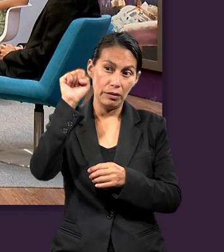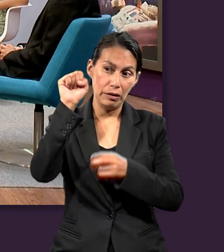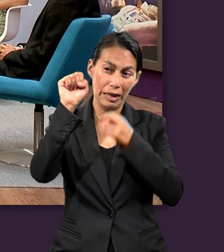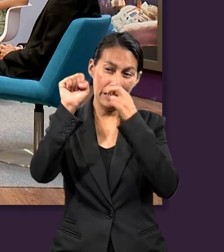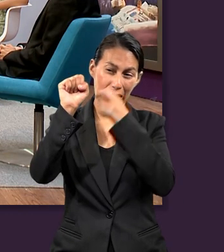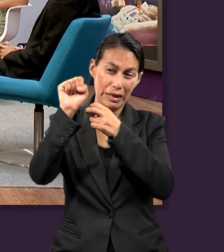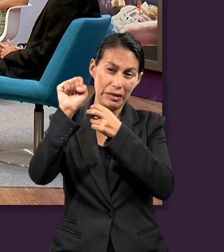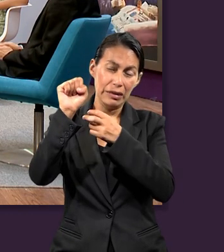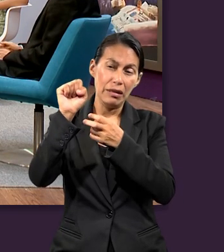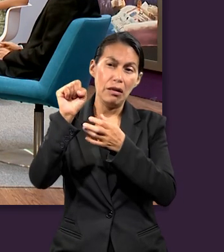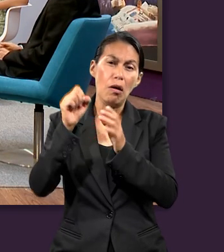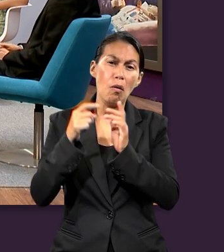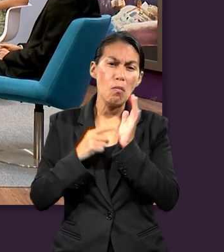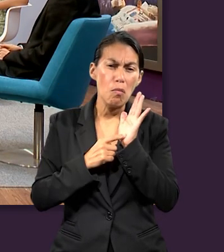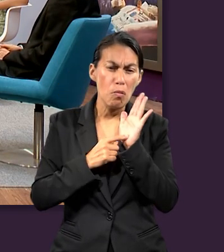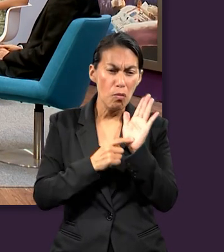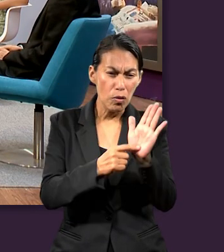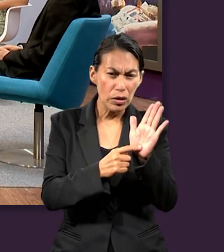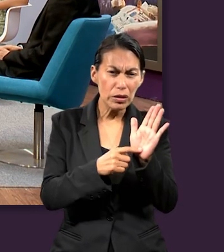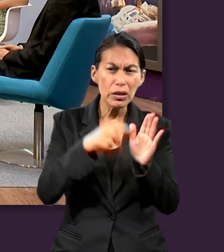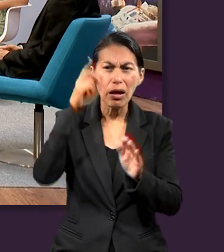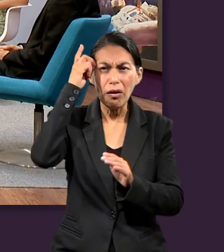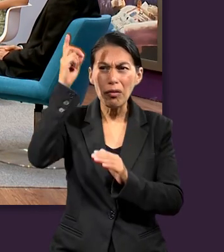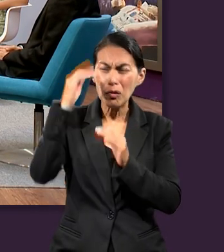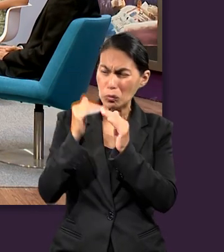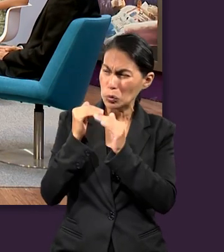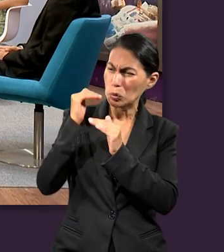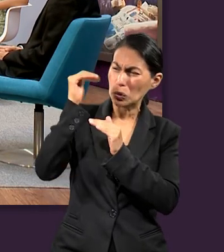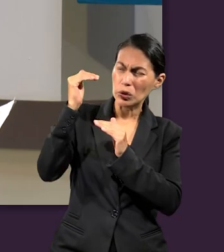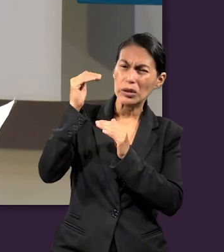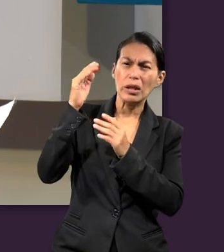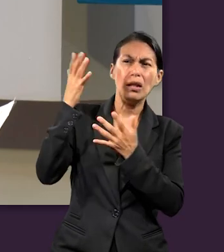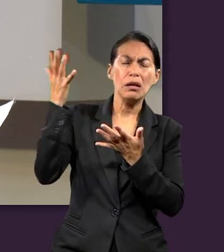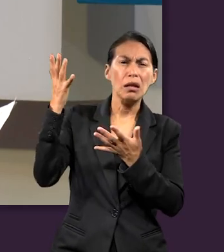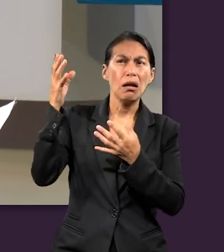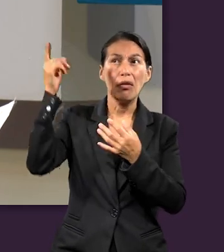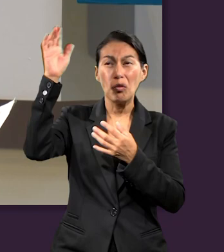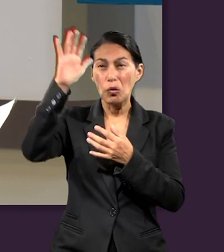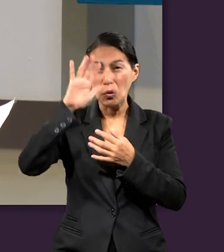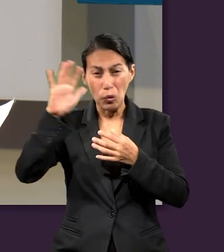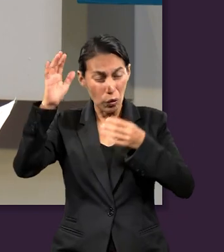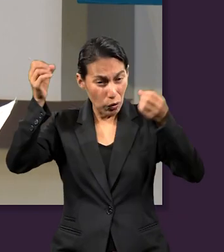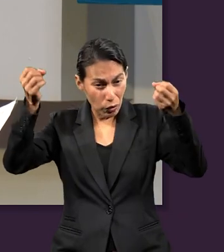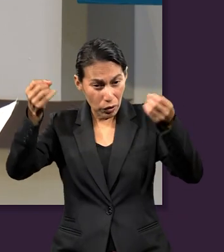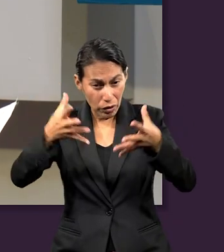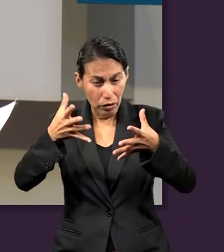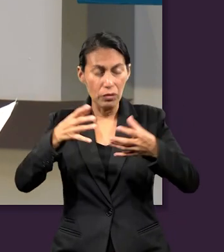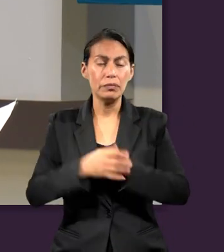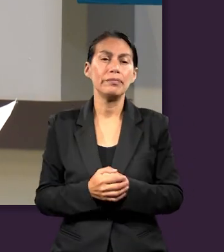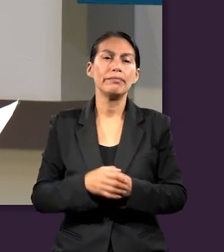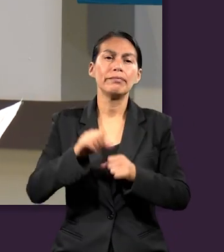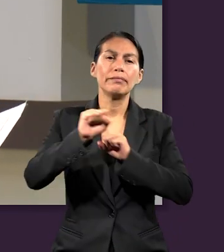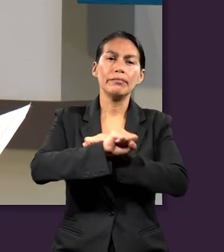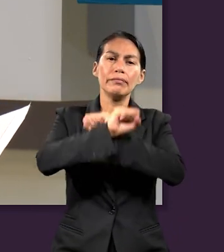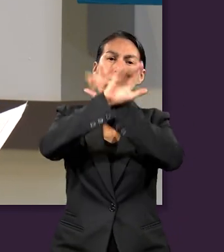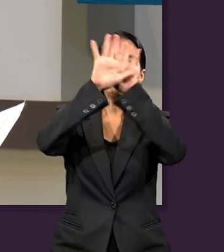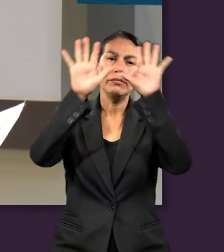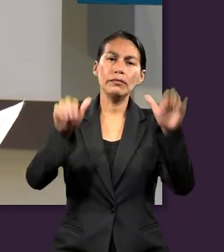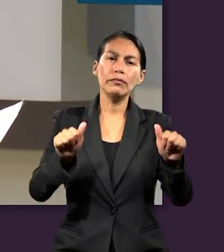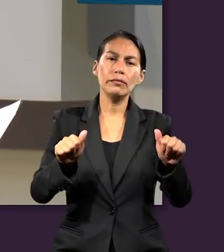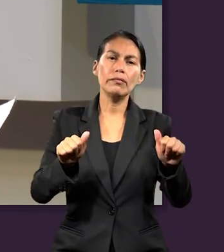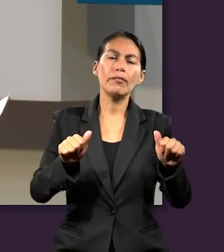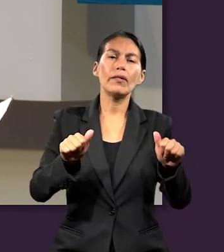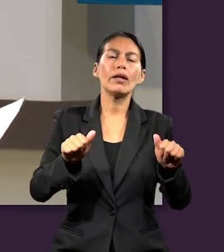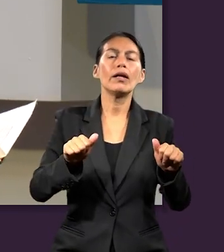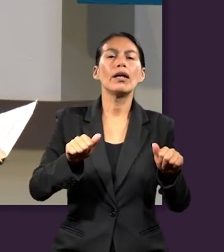pues muestra el territorio del señor muestra el nombre del señor muestra el título como creador y Apocalipsis 14